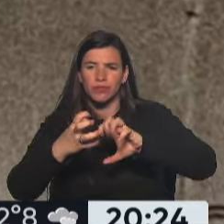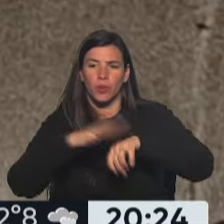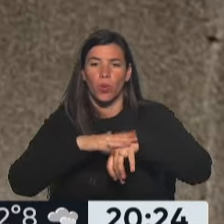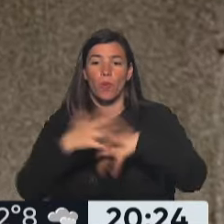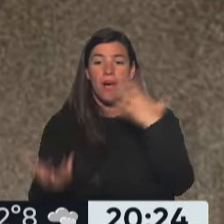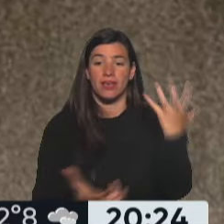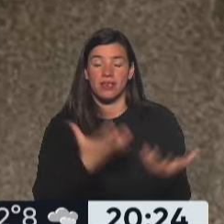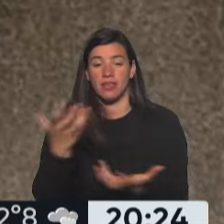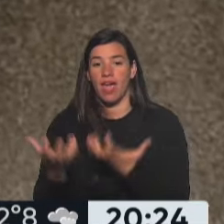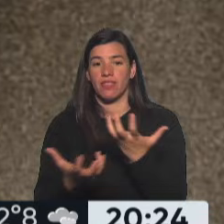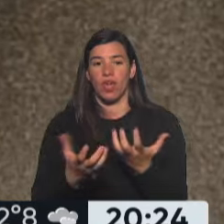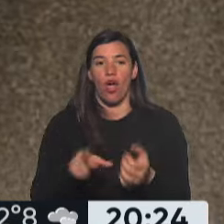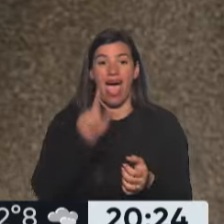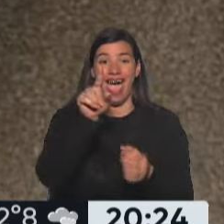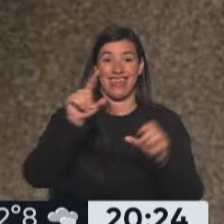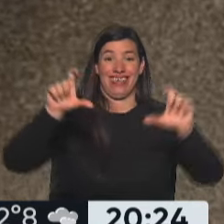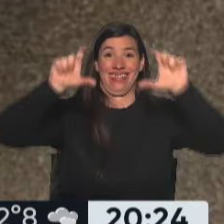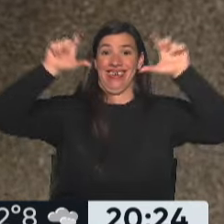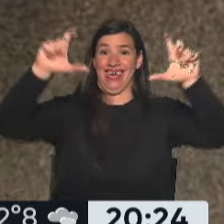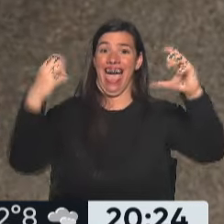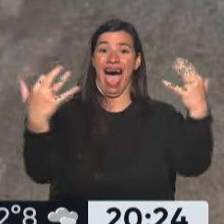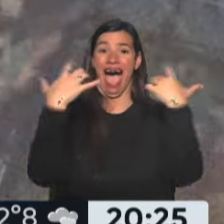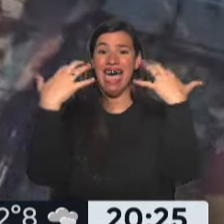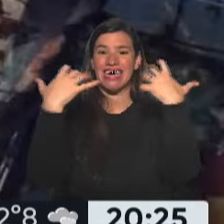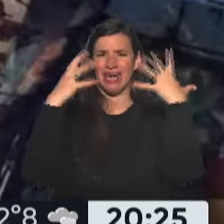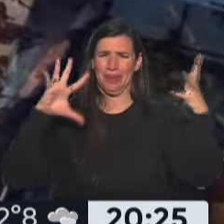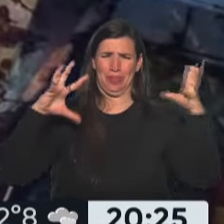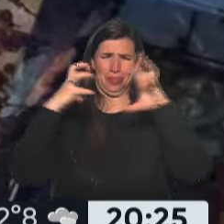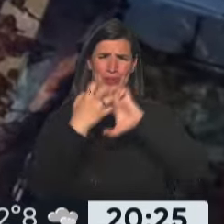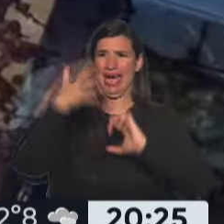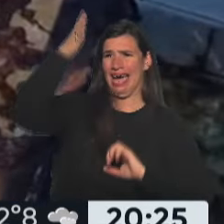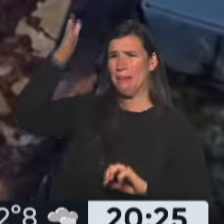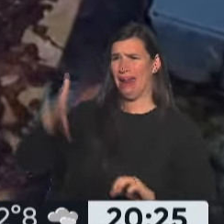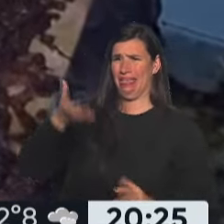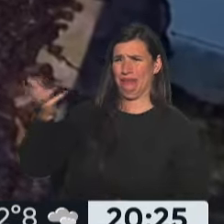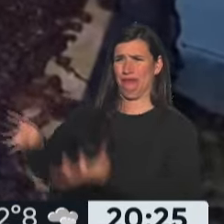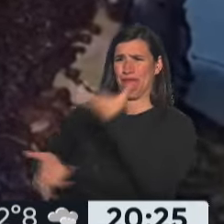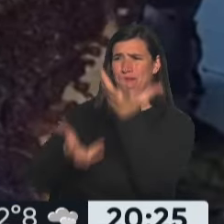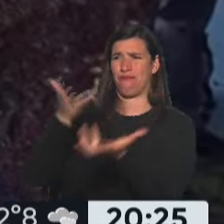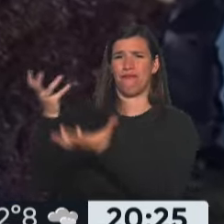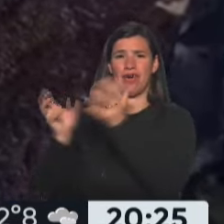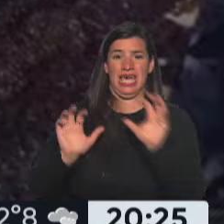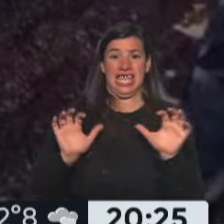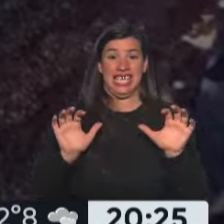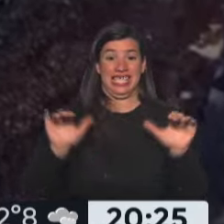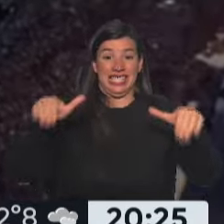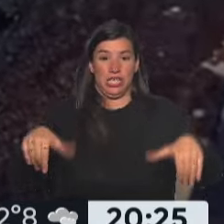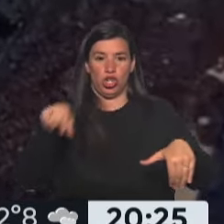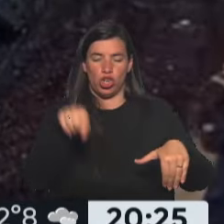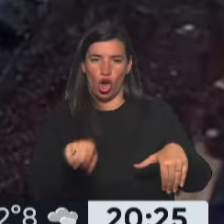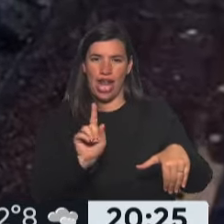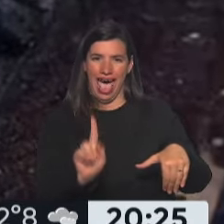Ahí se ve, bueno, el aire acondicionado que está totalmente destrozado, las paredes quemadas. En ese sillón lo encontraron a la